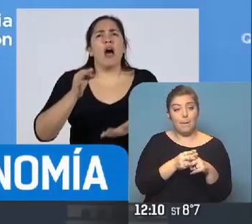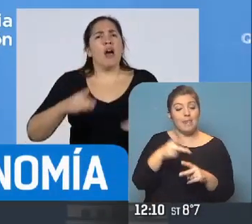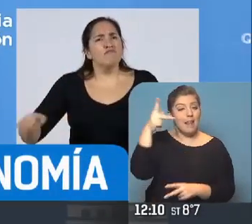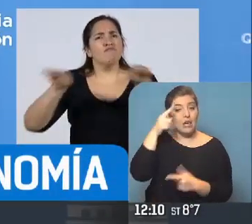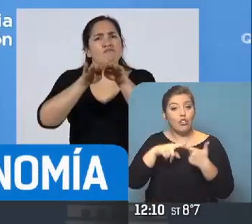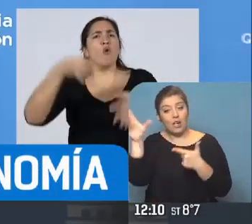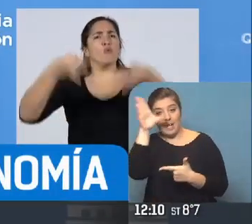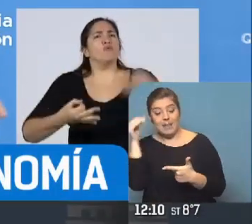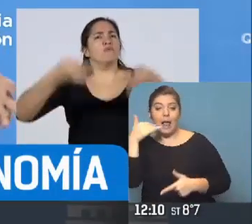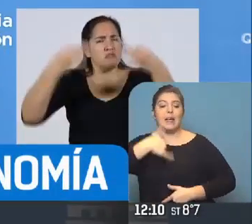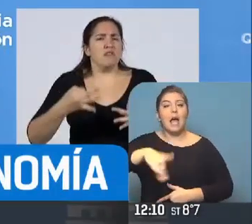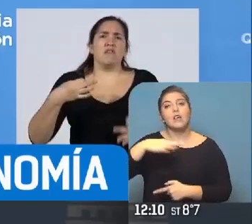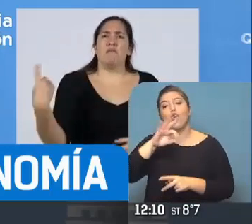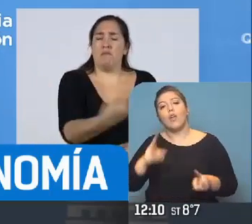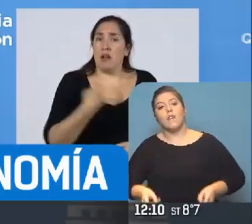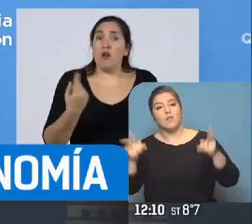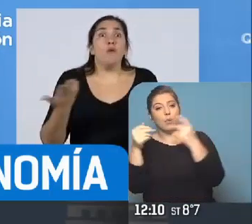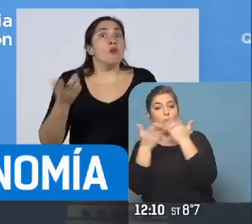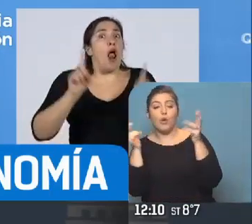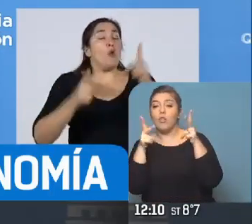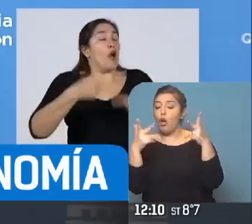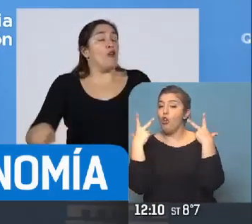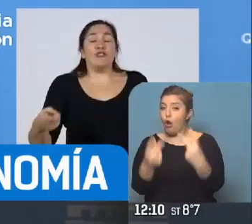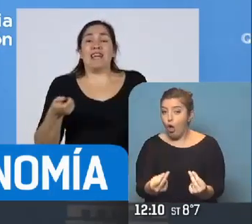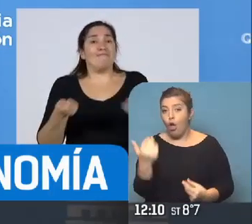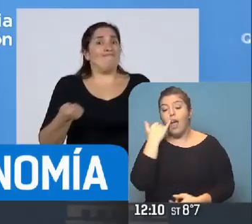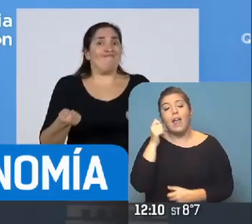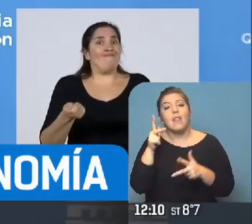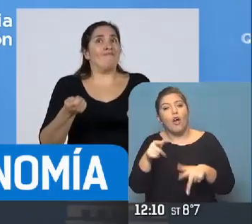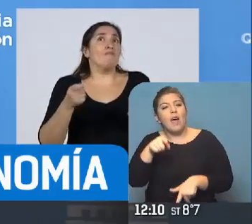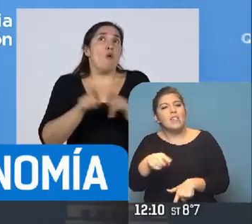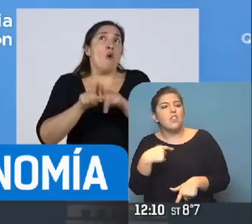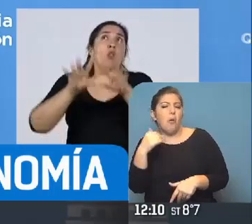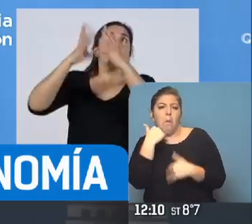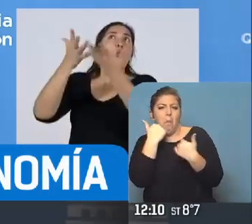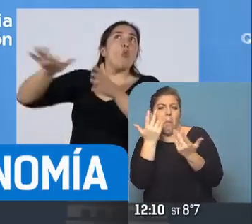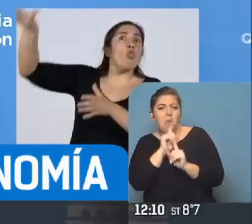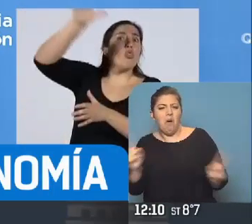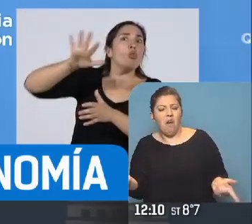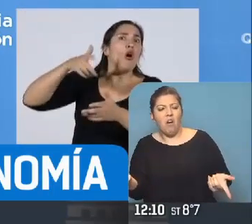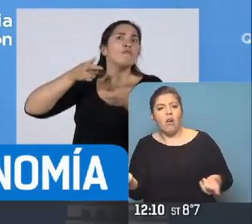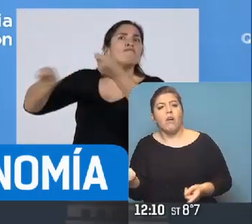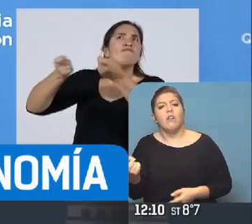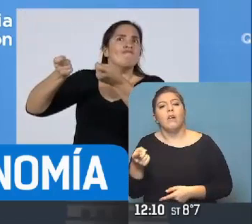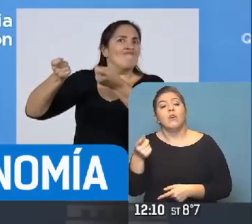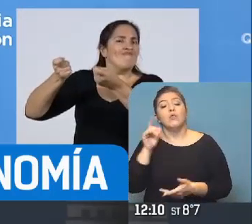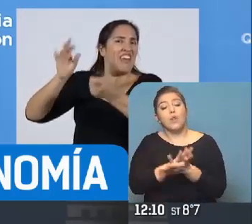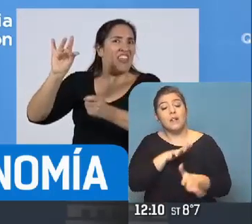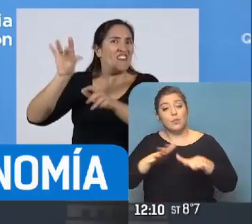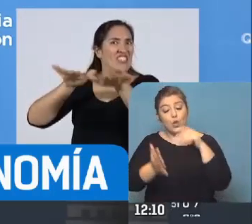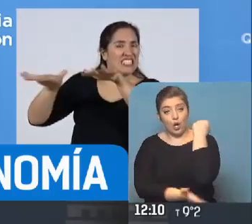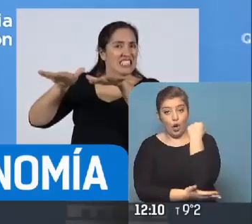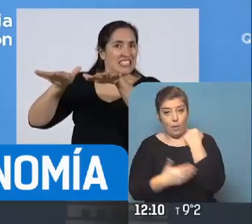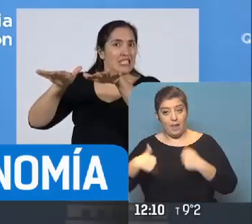en calles o edificios públicos, sostuvo que no y opinó que eso nunca tuvo sentido. Sobre la situación económica del país, otro de los